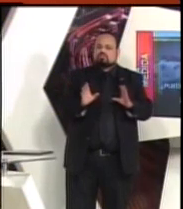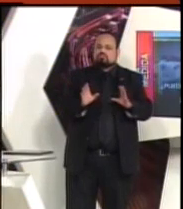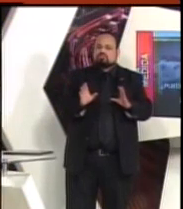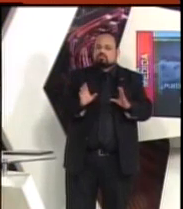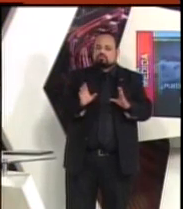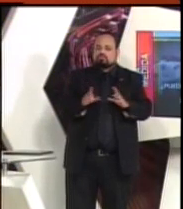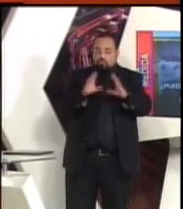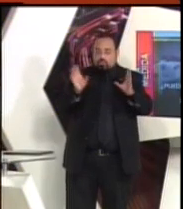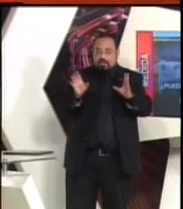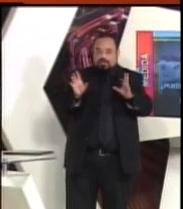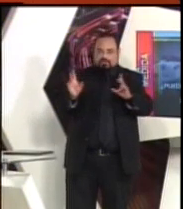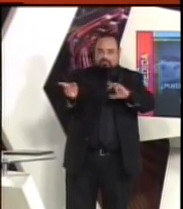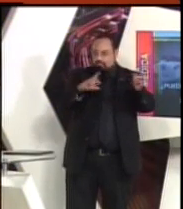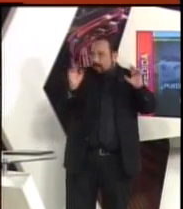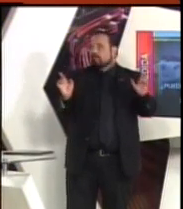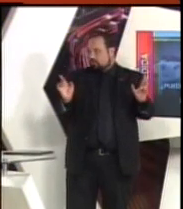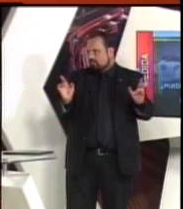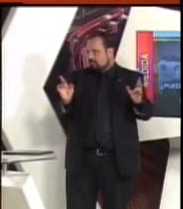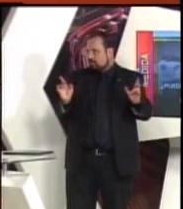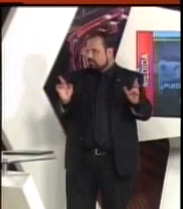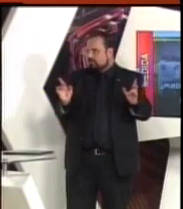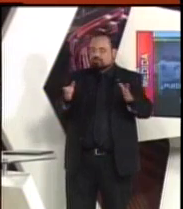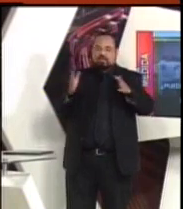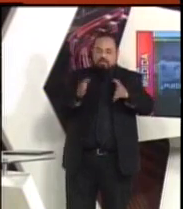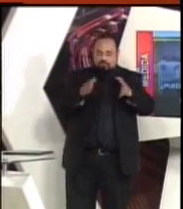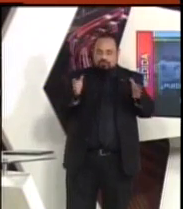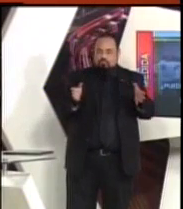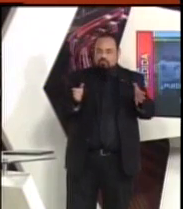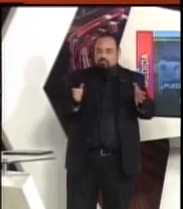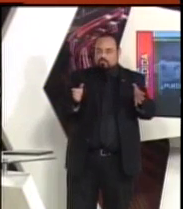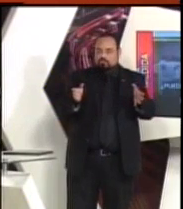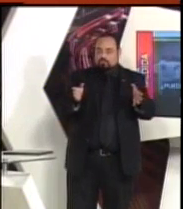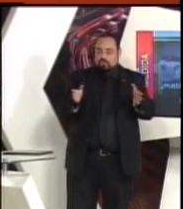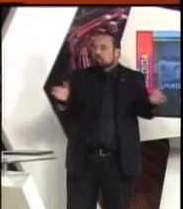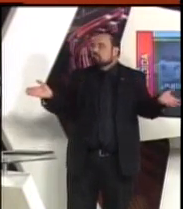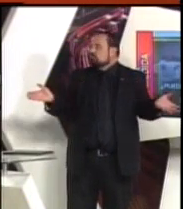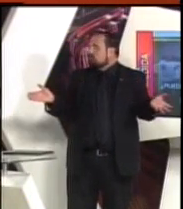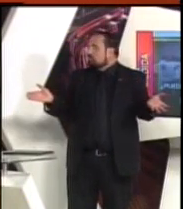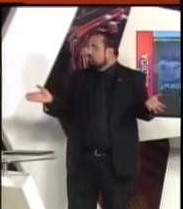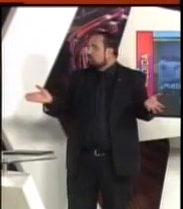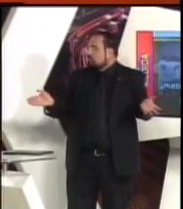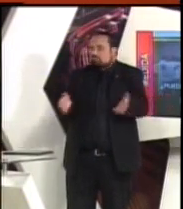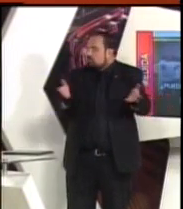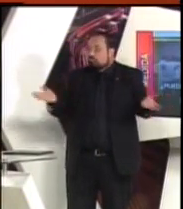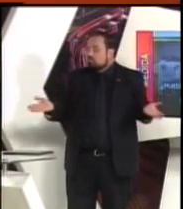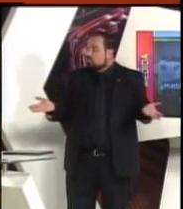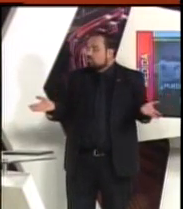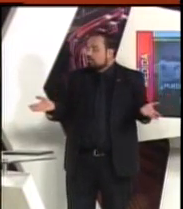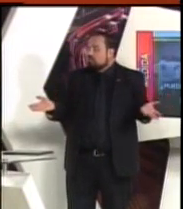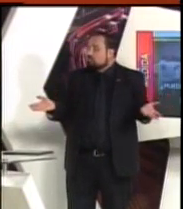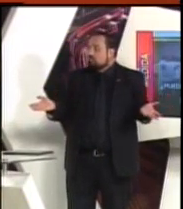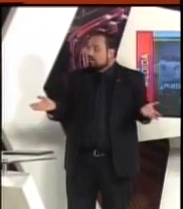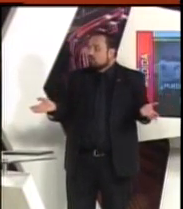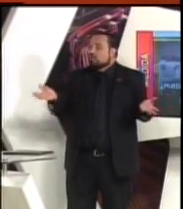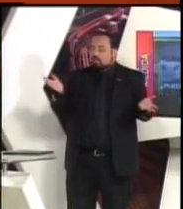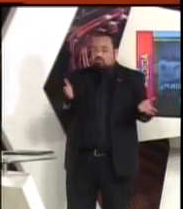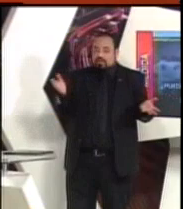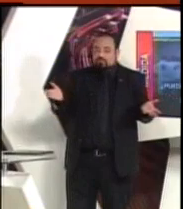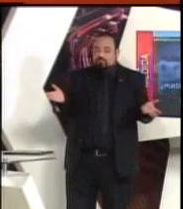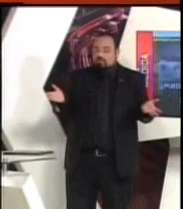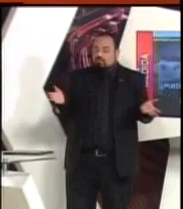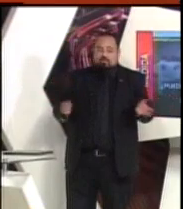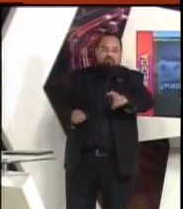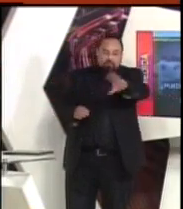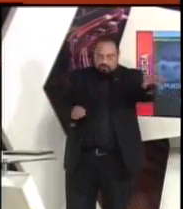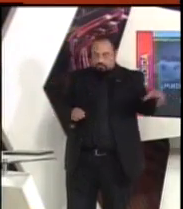sabes cuál es uno de esos lugares que son varios al final de cuentas que no se cumple con esto el mismo transporte transporte público urbano y extraurbano del